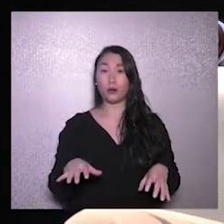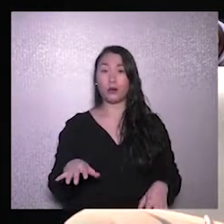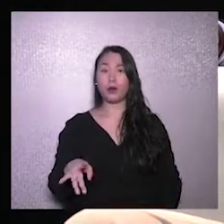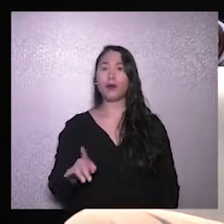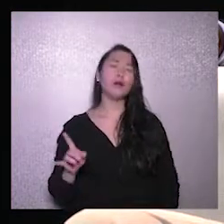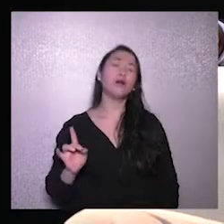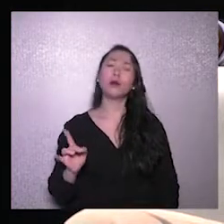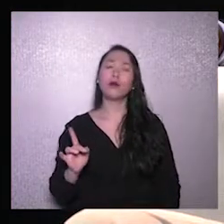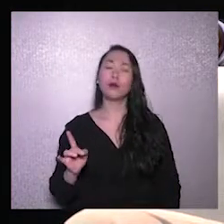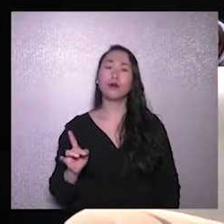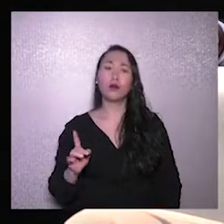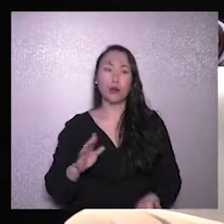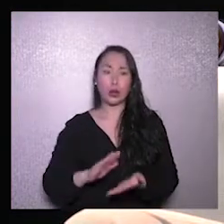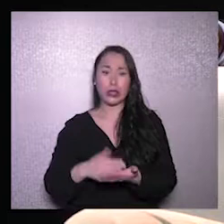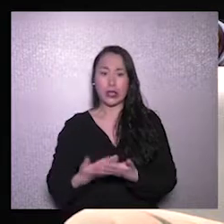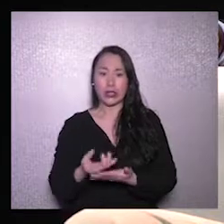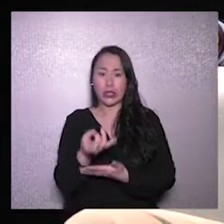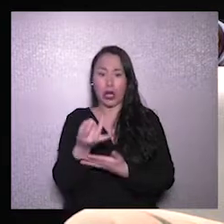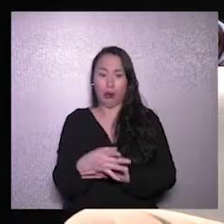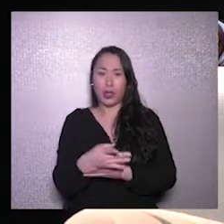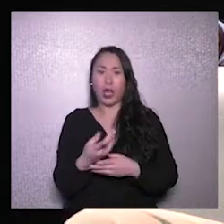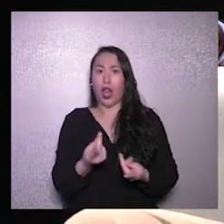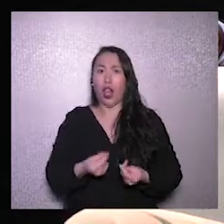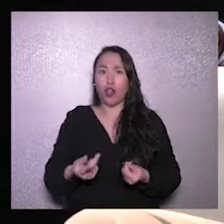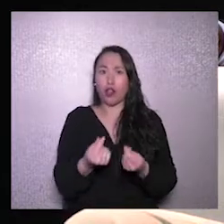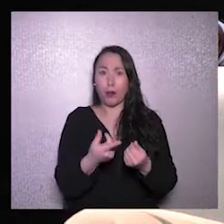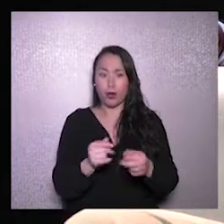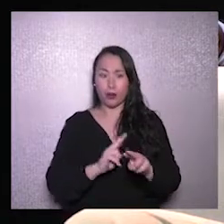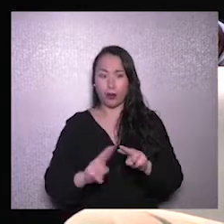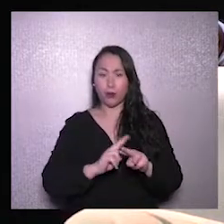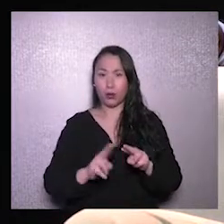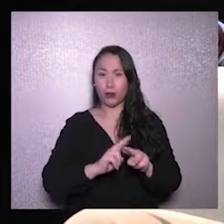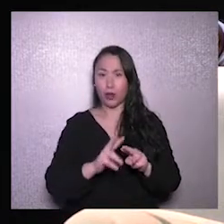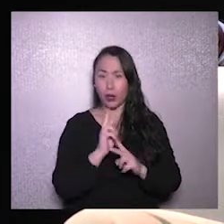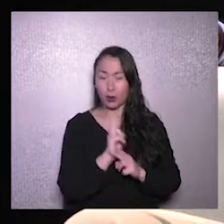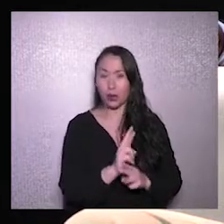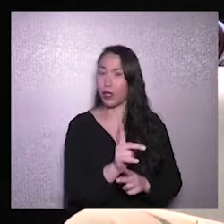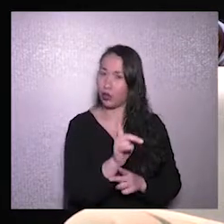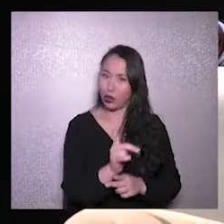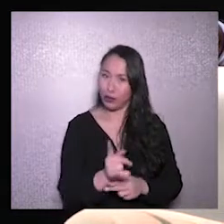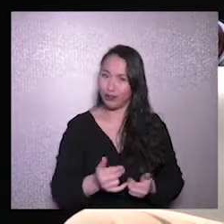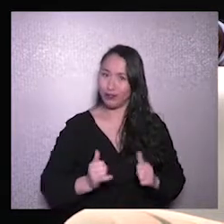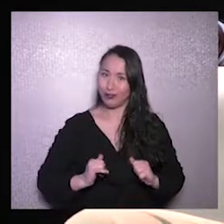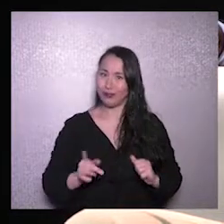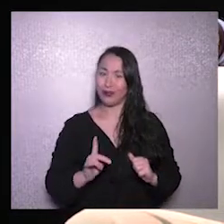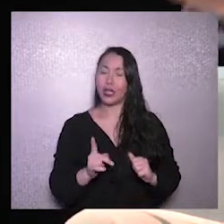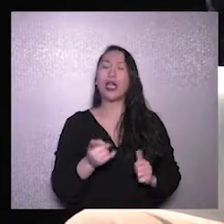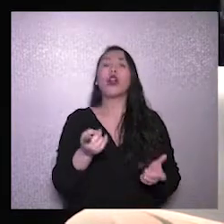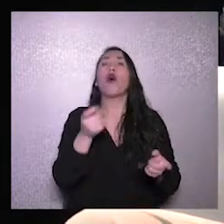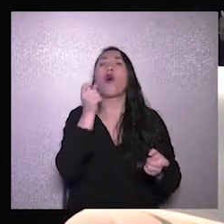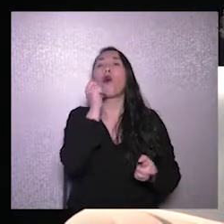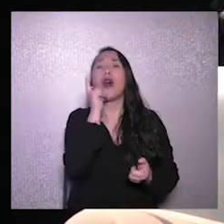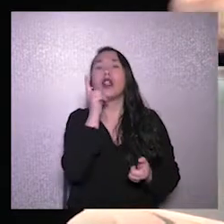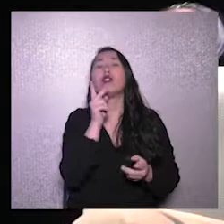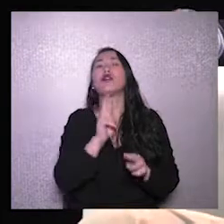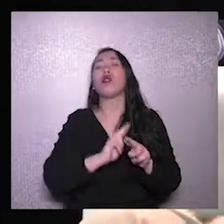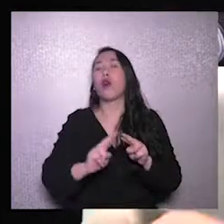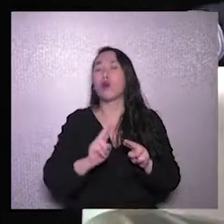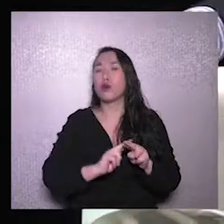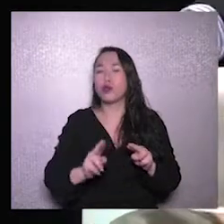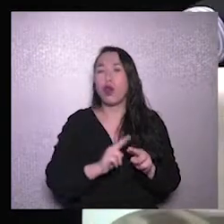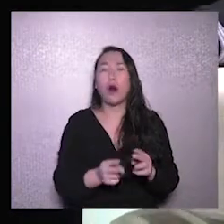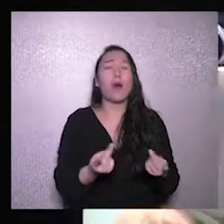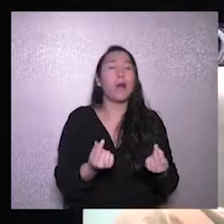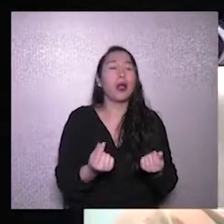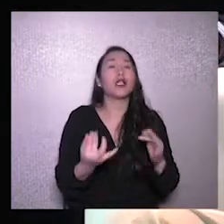precisamente económico en términos de las soluciones que enfrenta, los desafíos que enfrenta. ¿Qué medidas son y qué costos